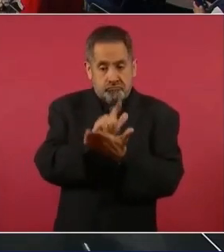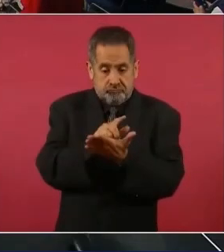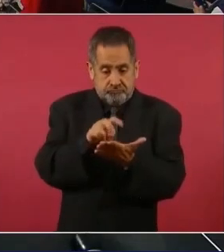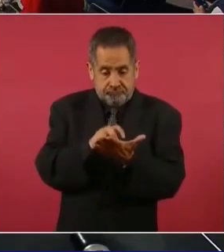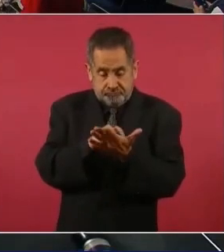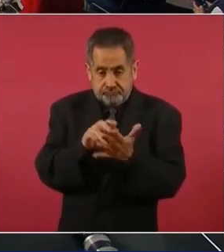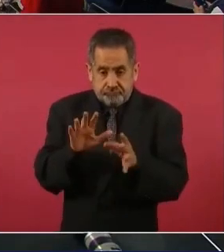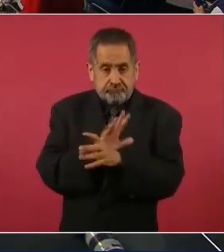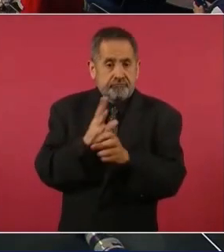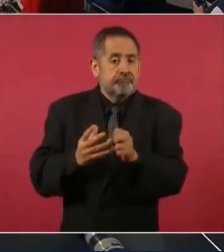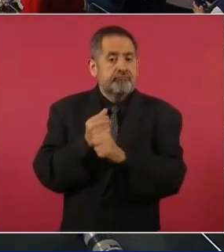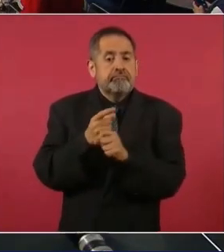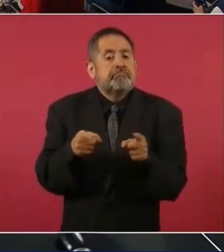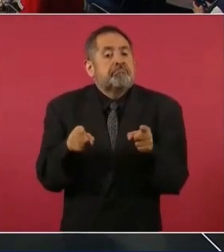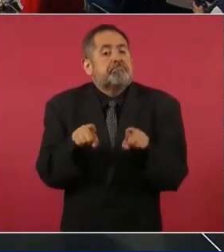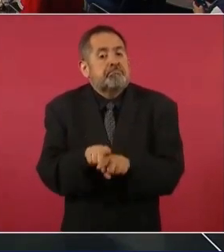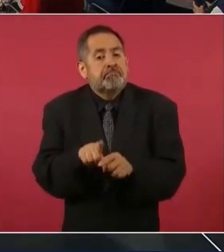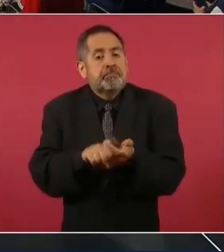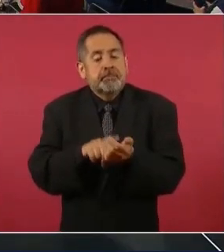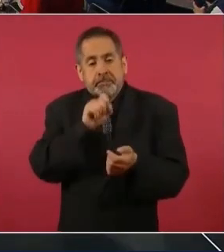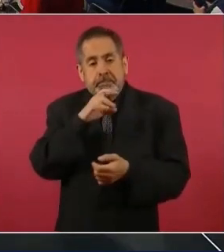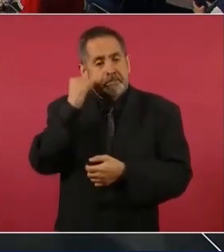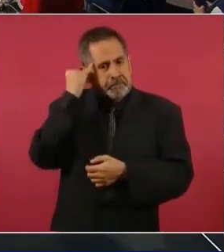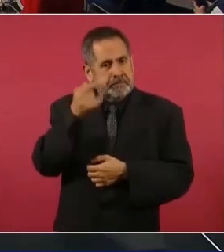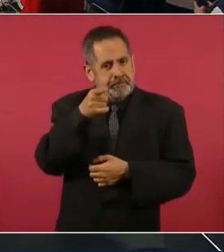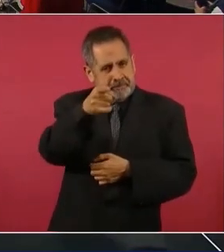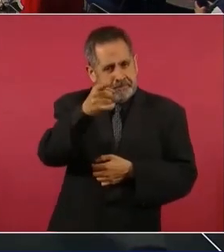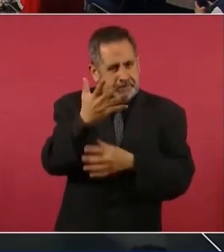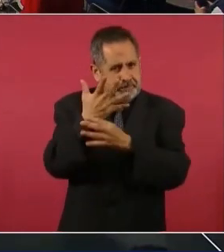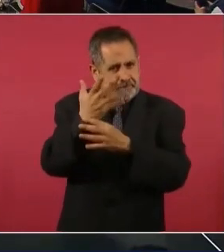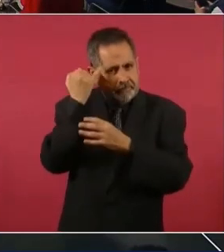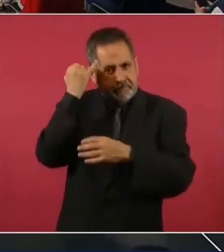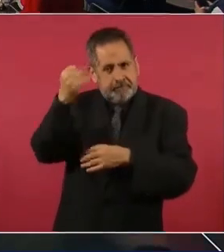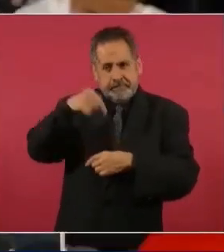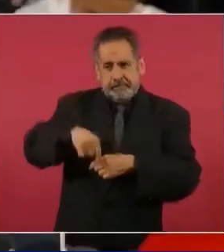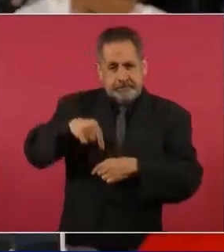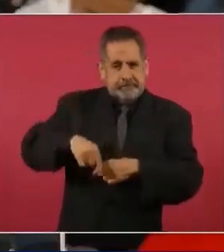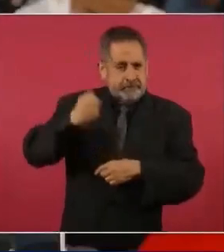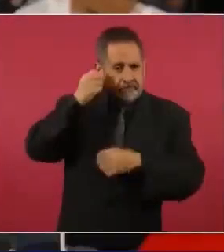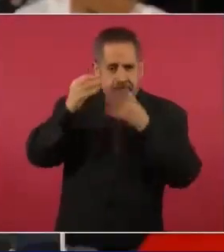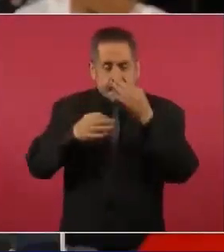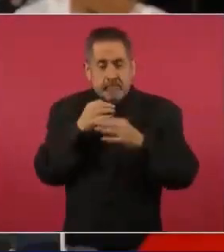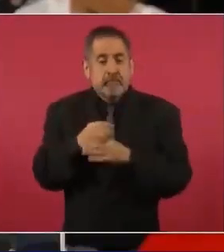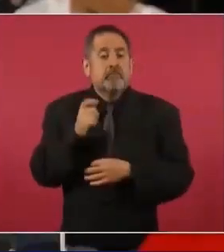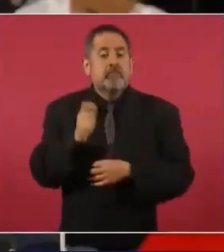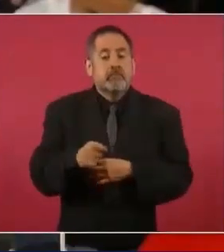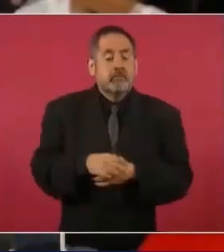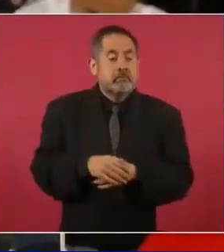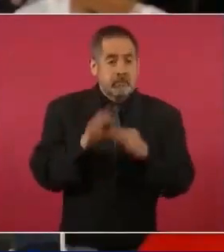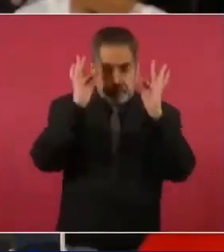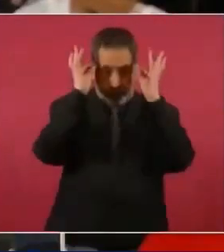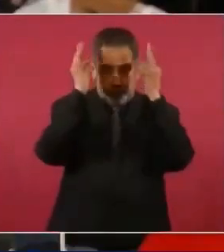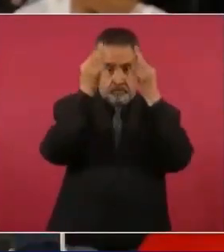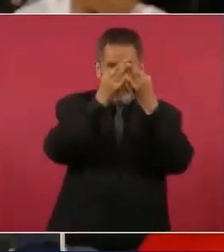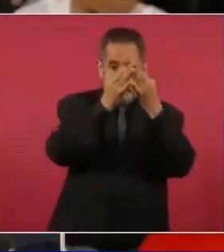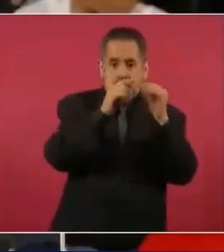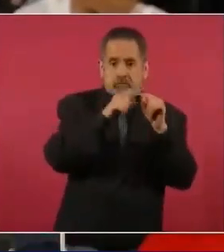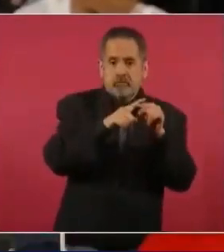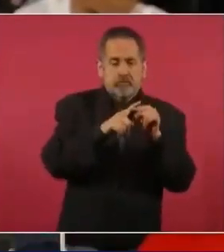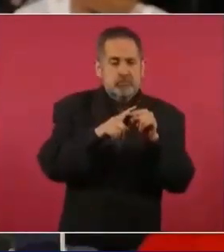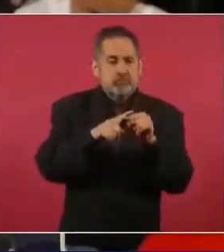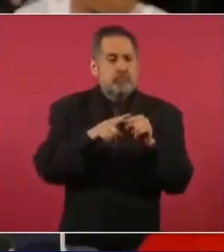refuerza el planteamiento que usted, presidente, ha hecho aquí en la mañanera, que es convertir a los consulados en